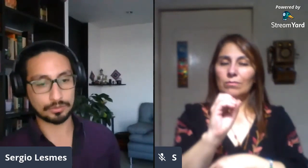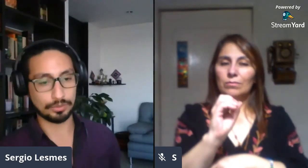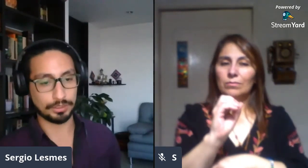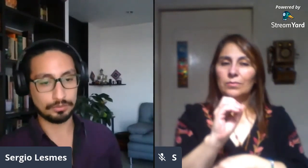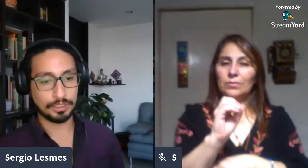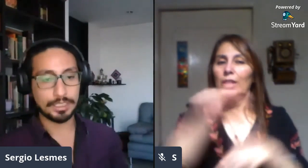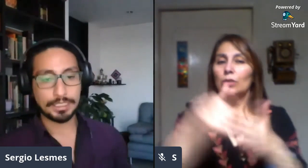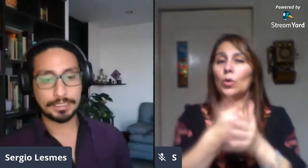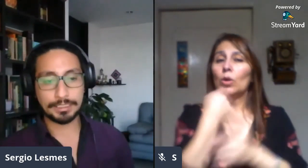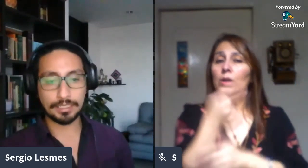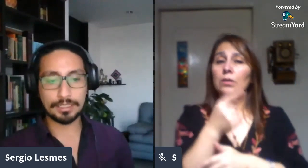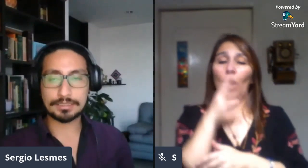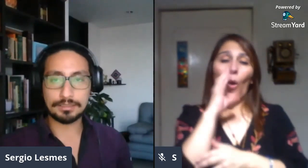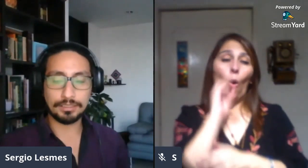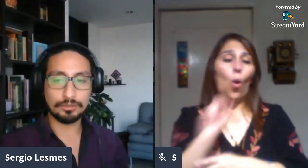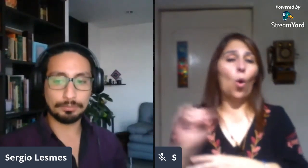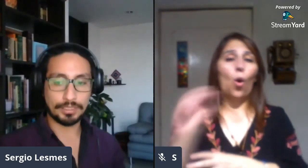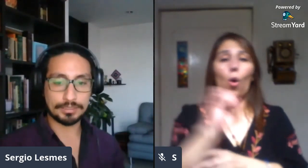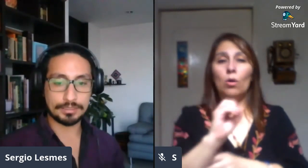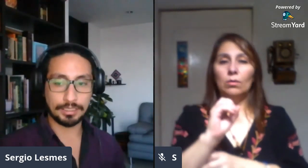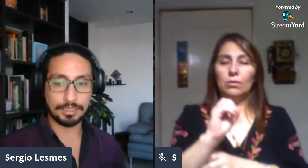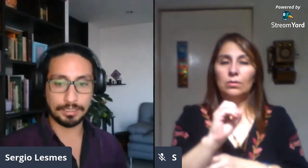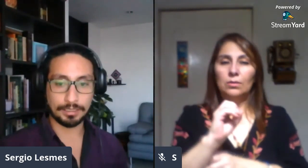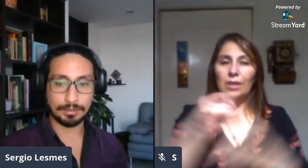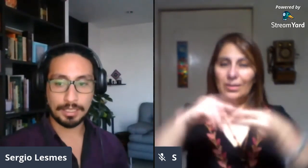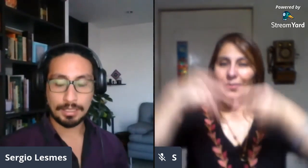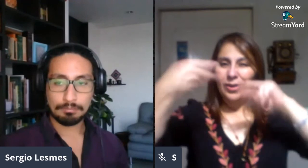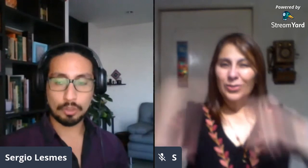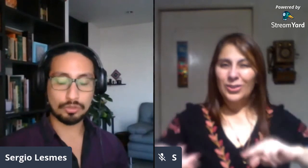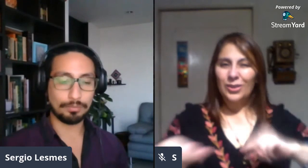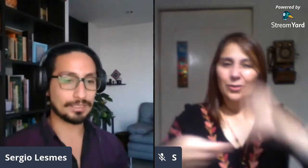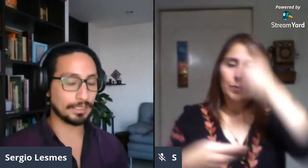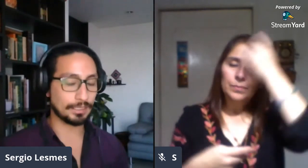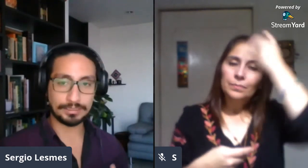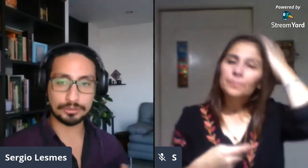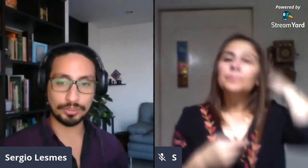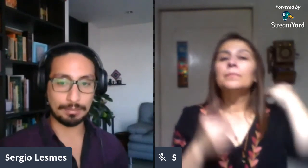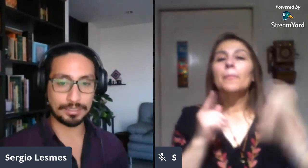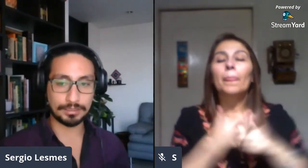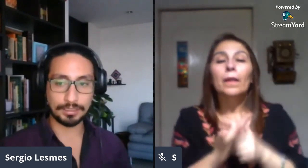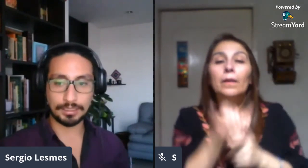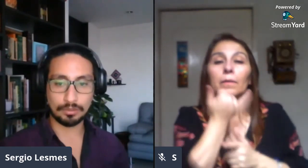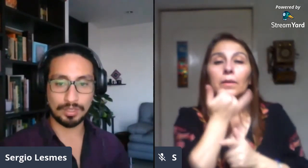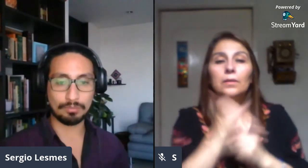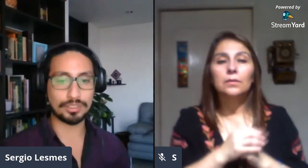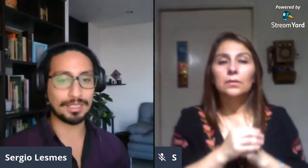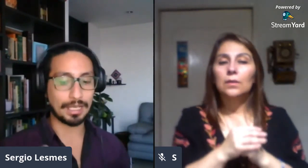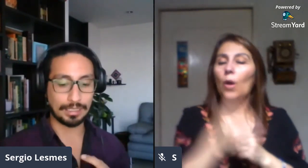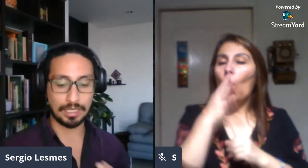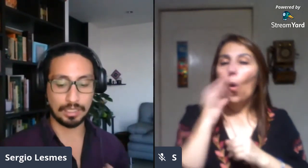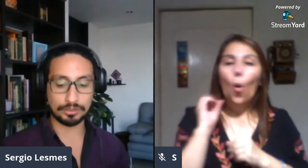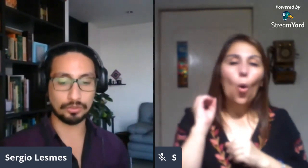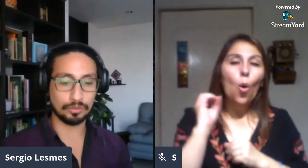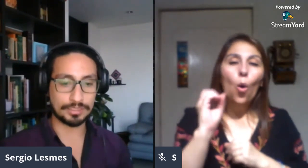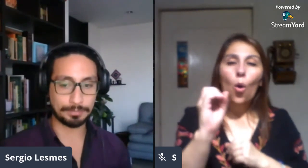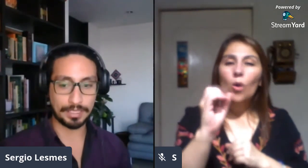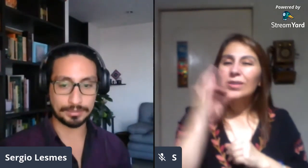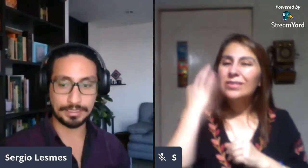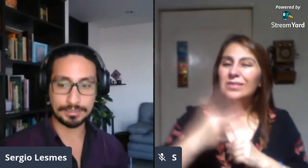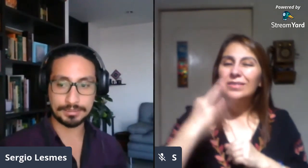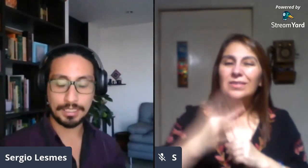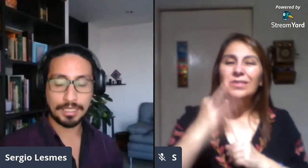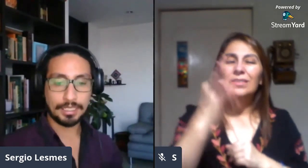género masculino. Y en ese sentido, pues, los hombres históricamente no hemos encarnado del todo